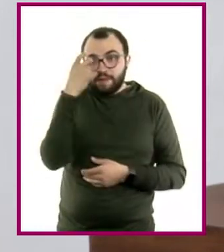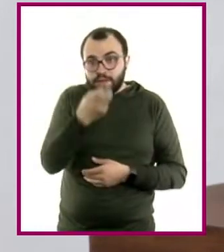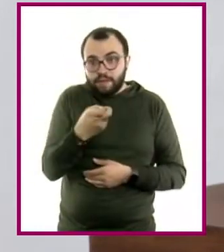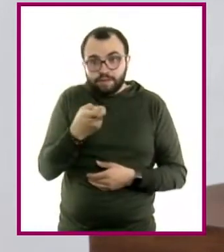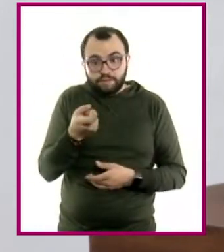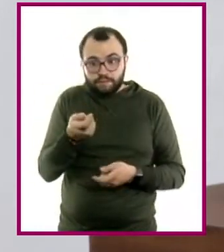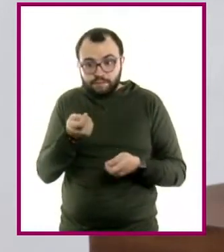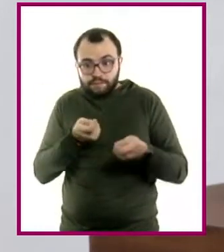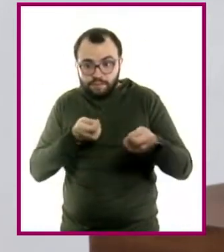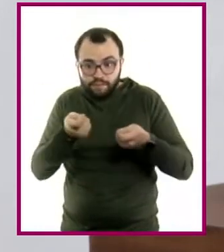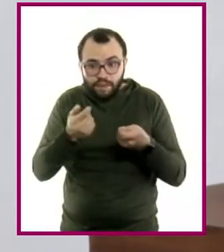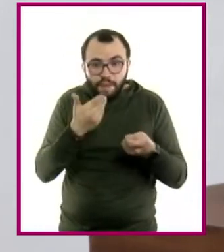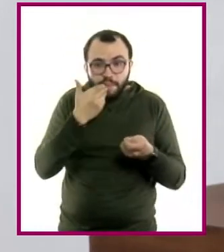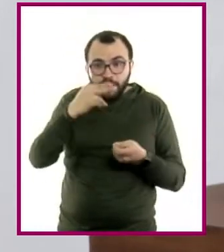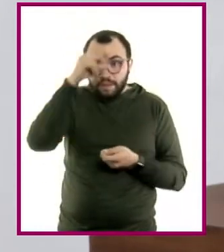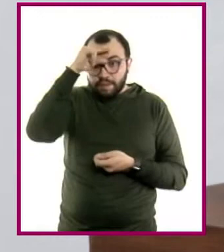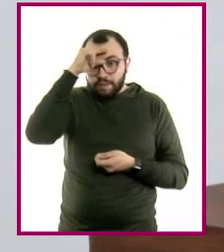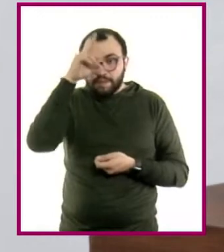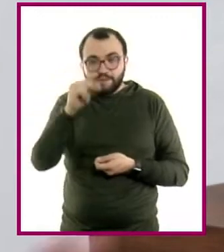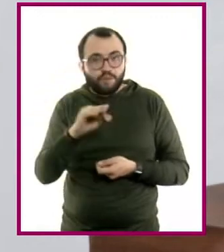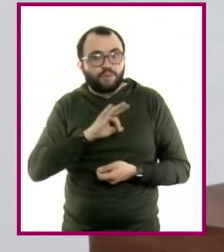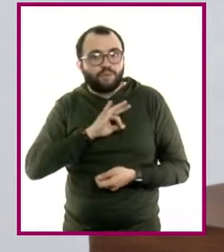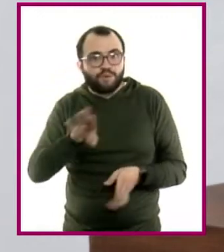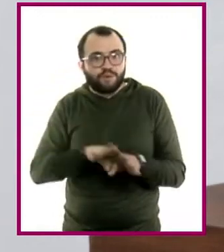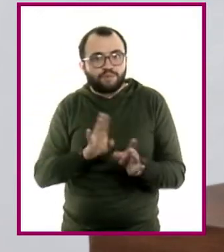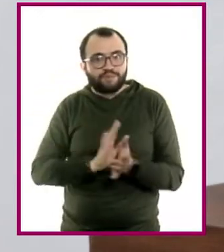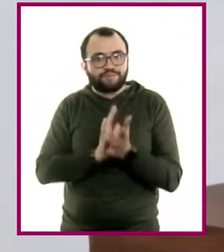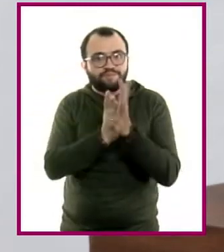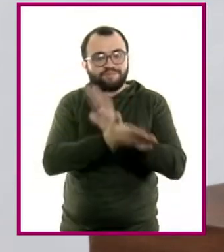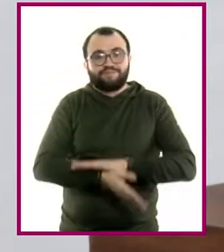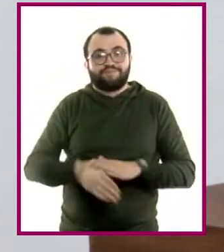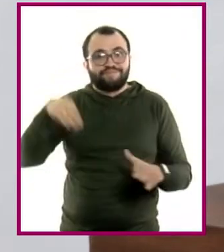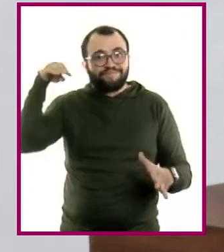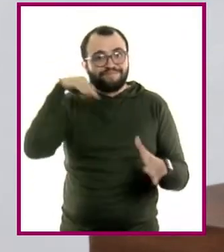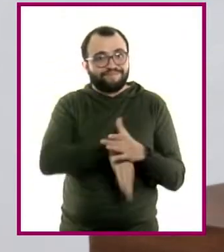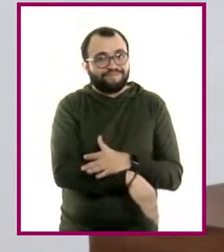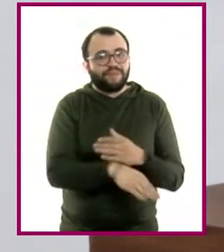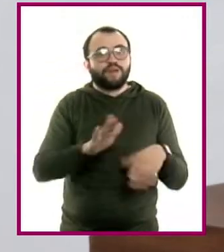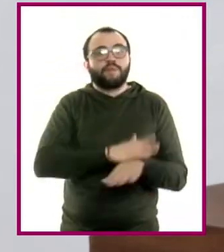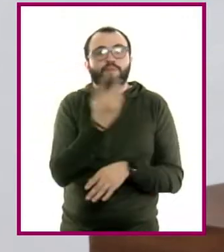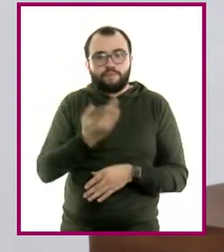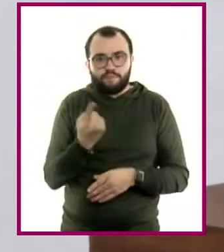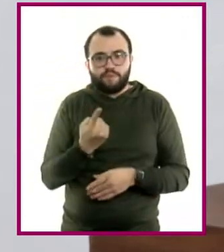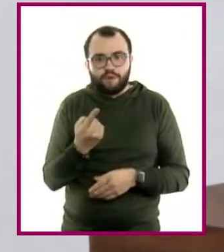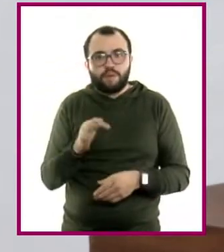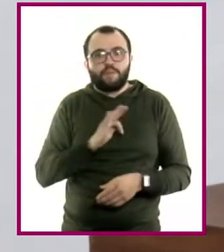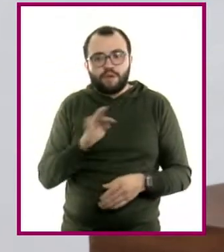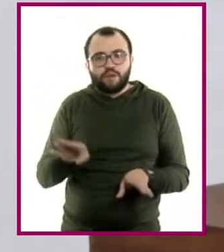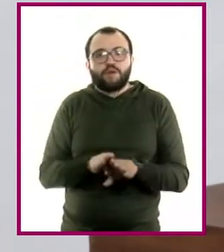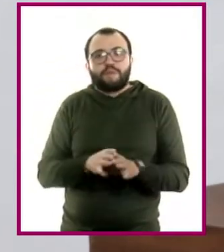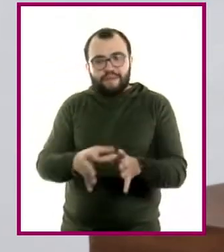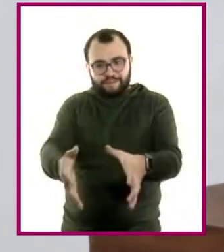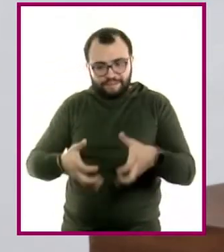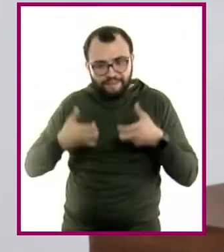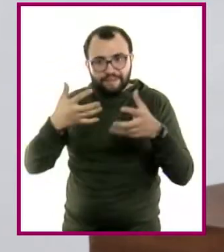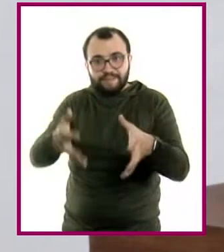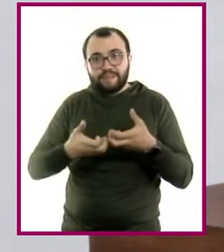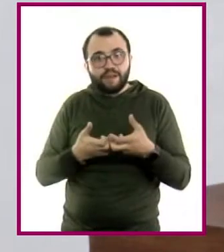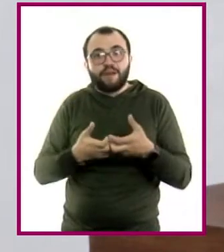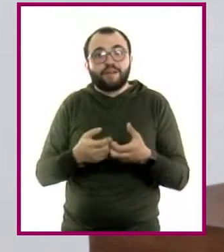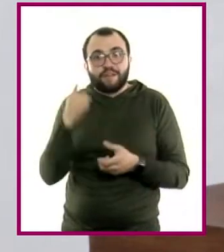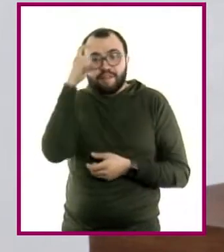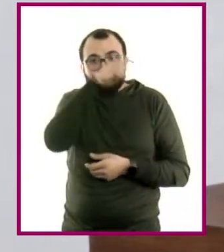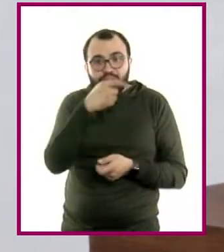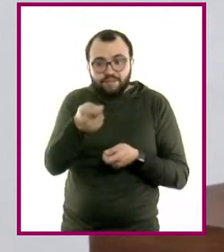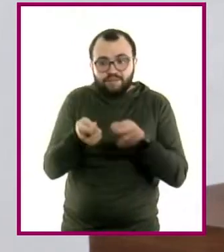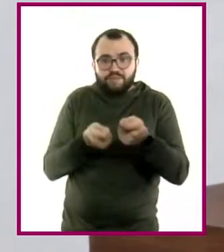se gestiona inteligentemente, puede convertirse en una atracción fatal, ya que puede dar lugar a un estado creciente y difícilmente controlable